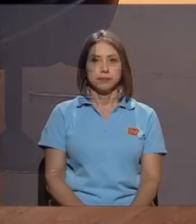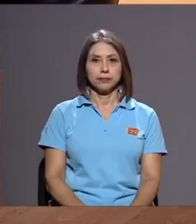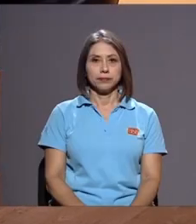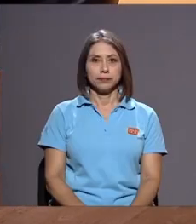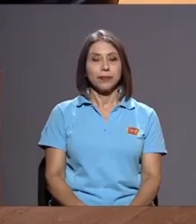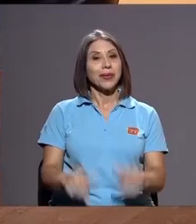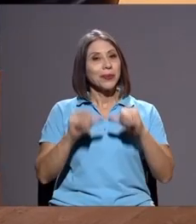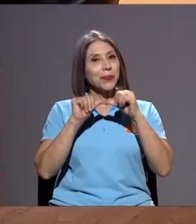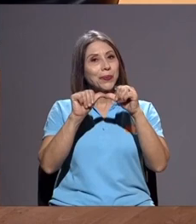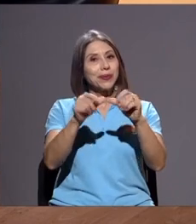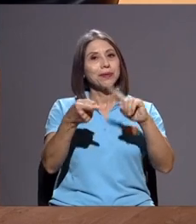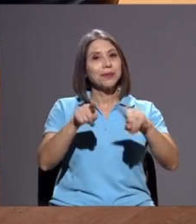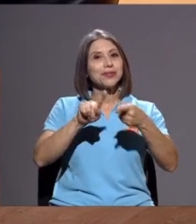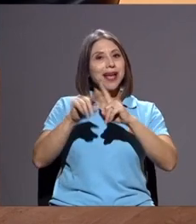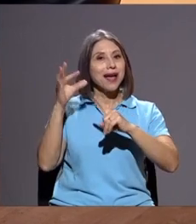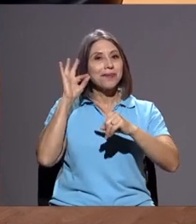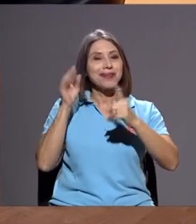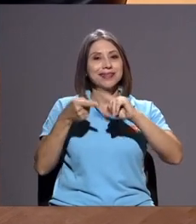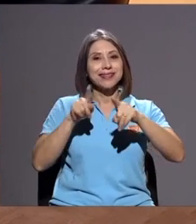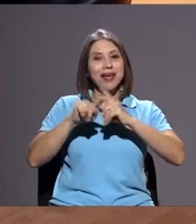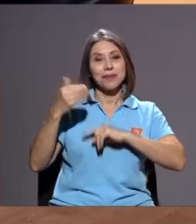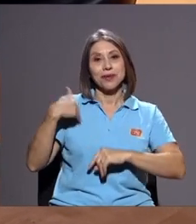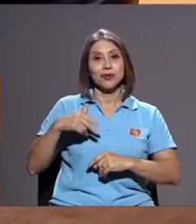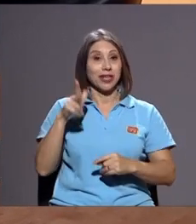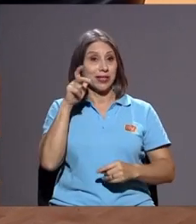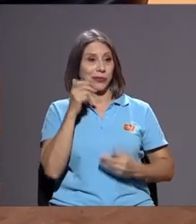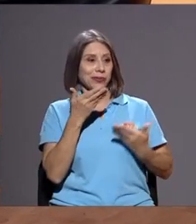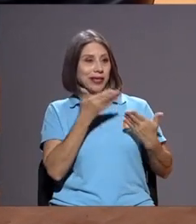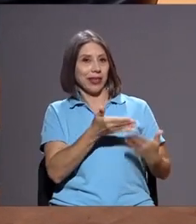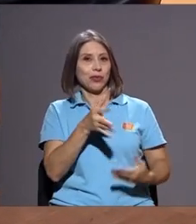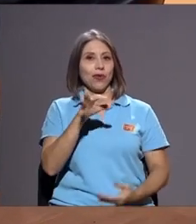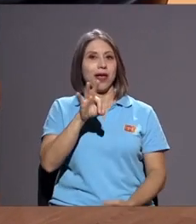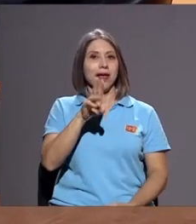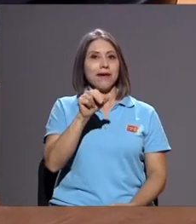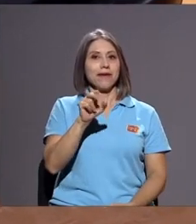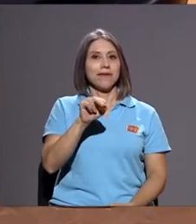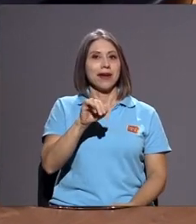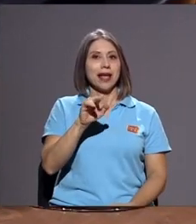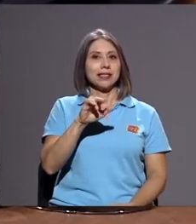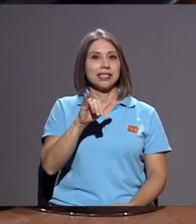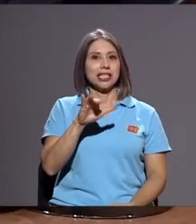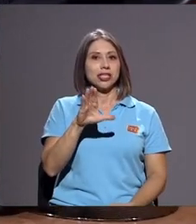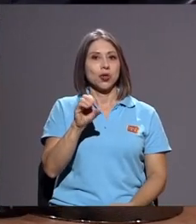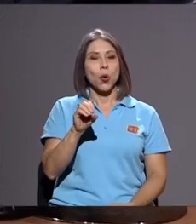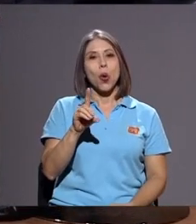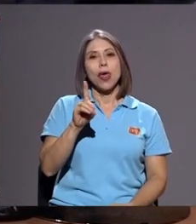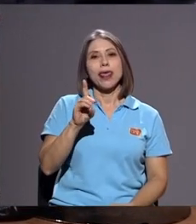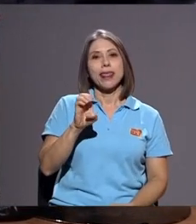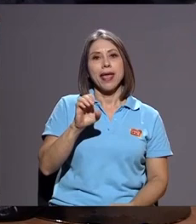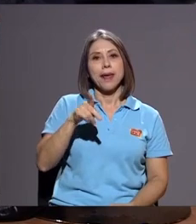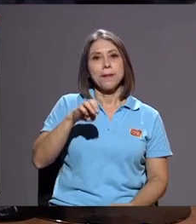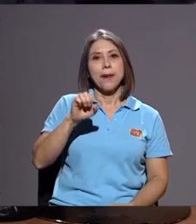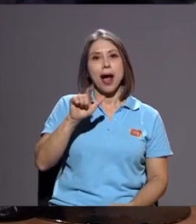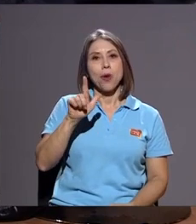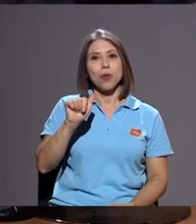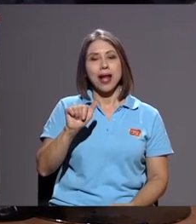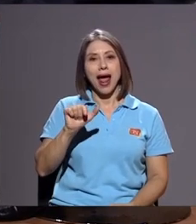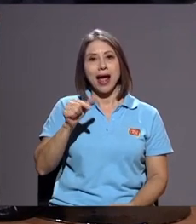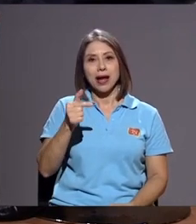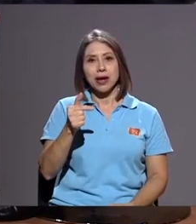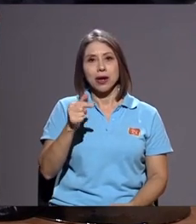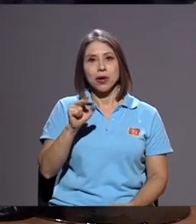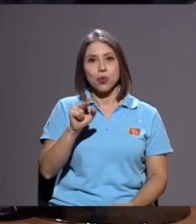continuamos amigas y amigos escuchando a don francisco de paula gutiérrez y hablando sobre